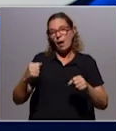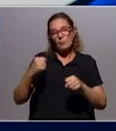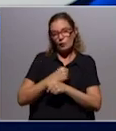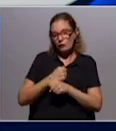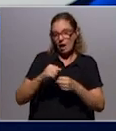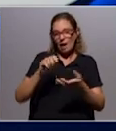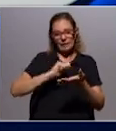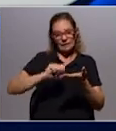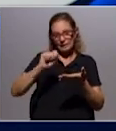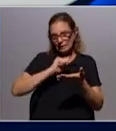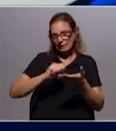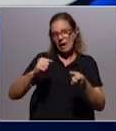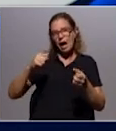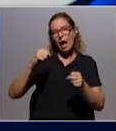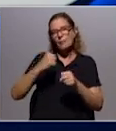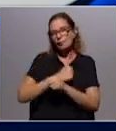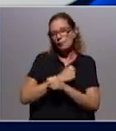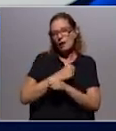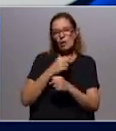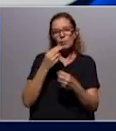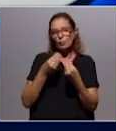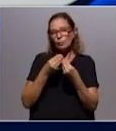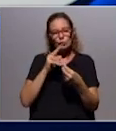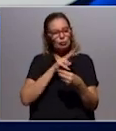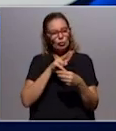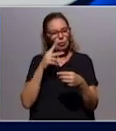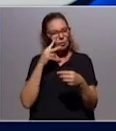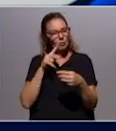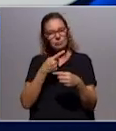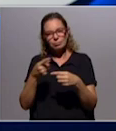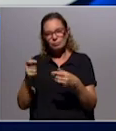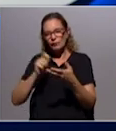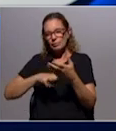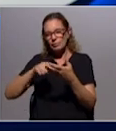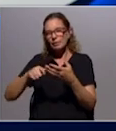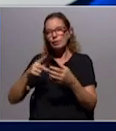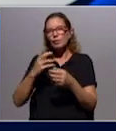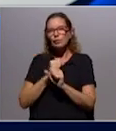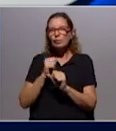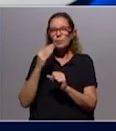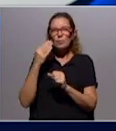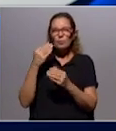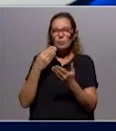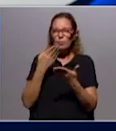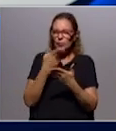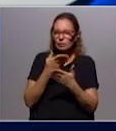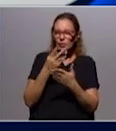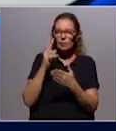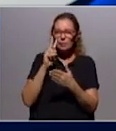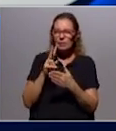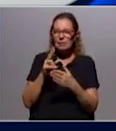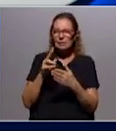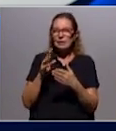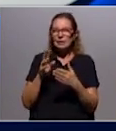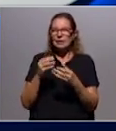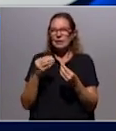palabra escrita y publicada por muchas por muchos ojos por muchas voces pero realmente no sé si lo pudieron ver las imágenes